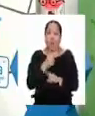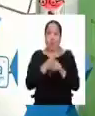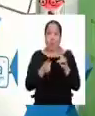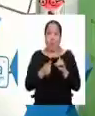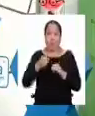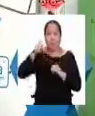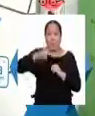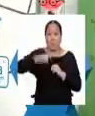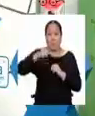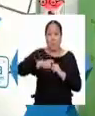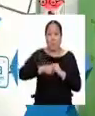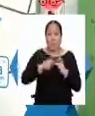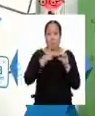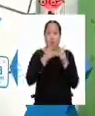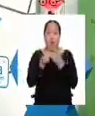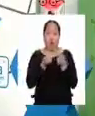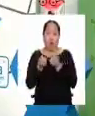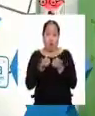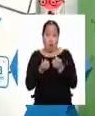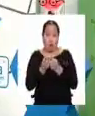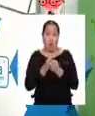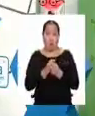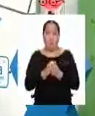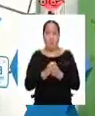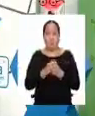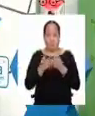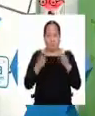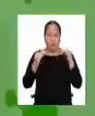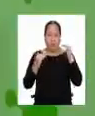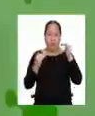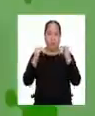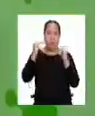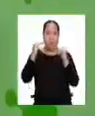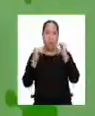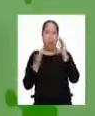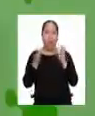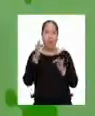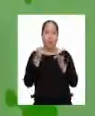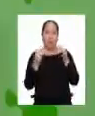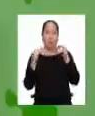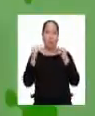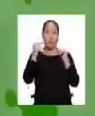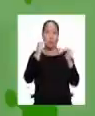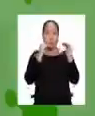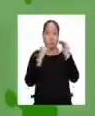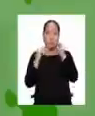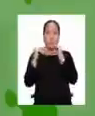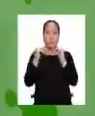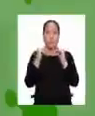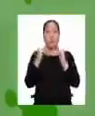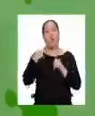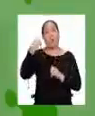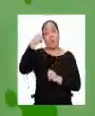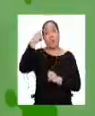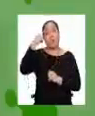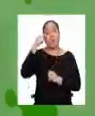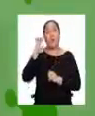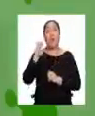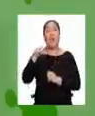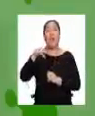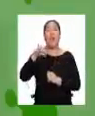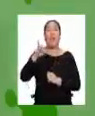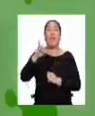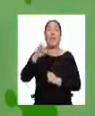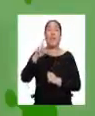producir todo exageradamente. La clave está en el equilibrio. Entonces, para equilibrar, creo que lo que puedes hacer